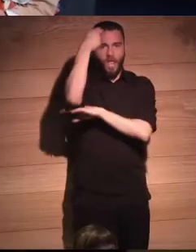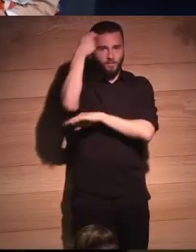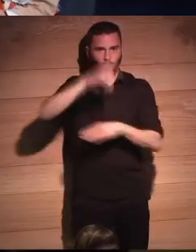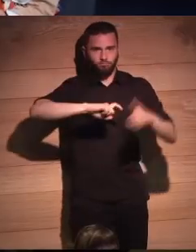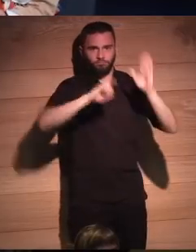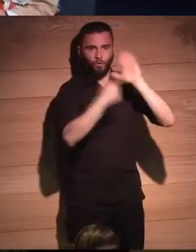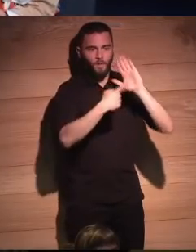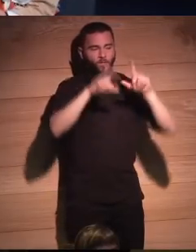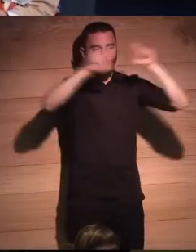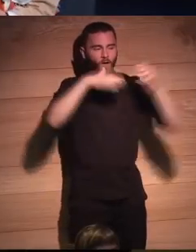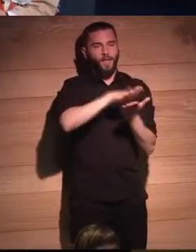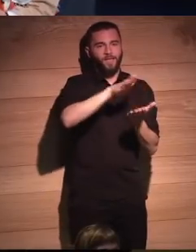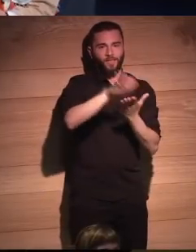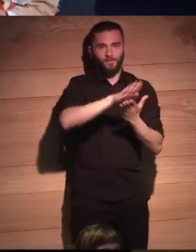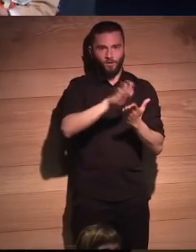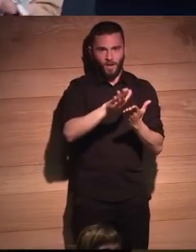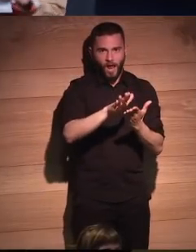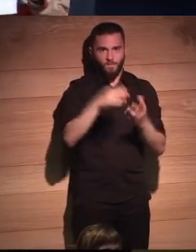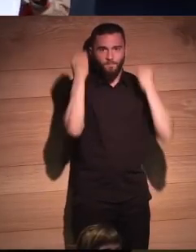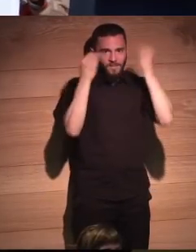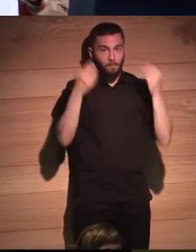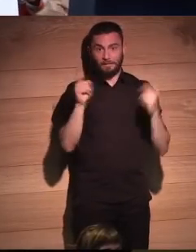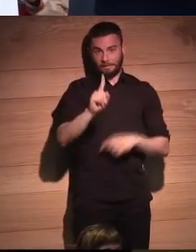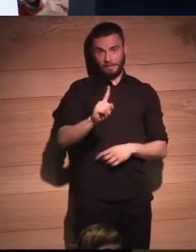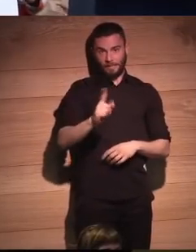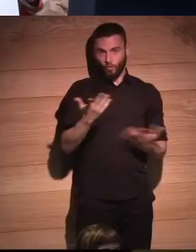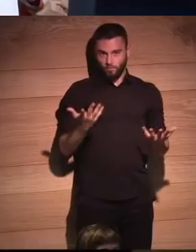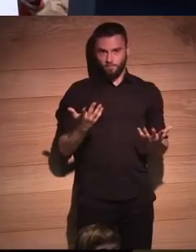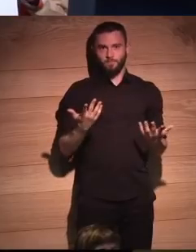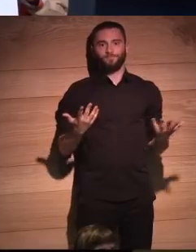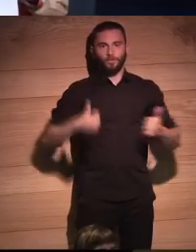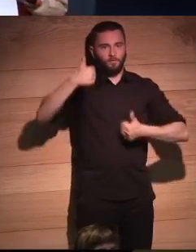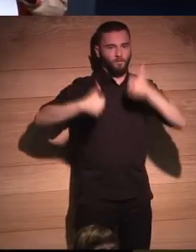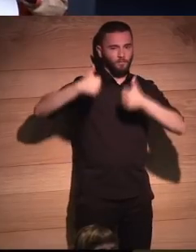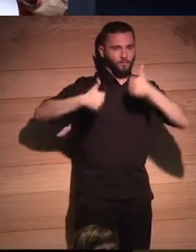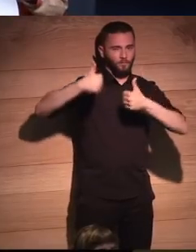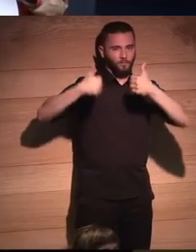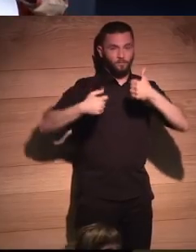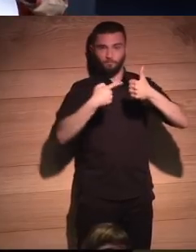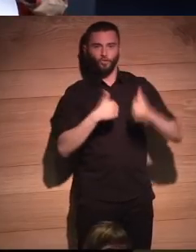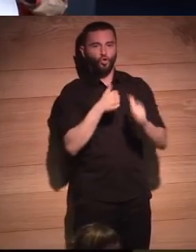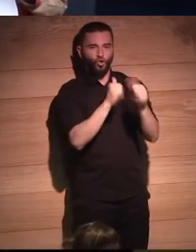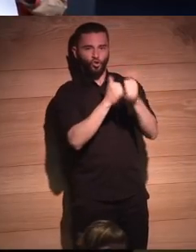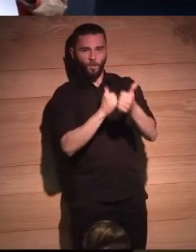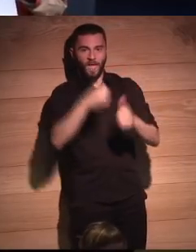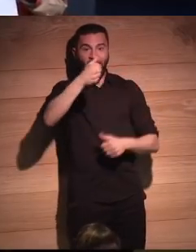que ni la propia editorial esperaba, ¿no? Entonces, la competencia empieza a hacer copias. ¿Se oye bien, Asier?